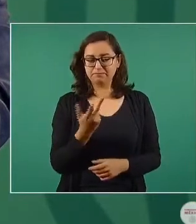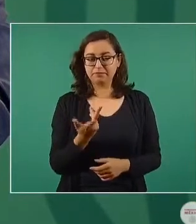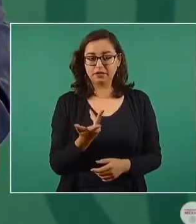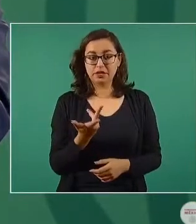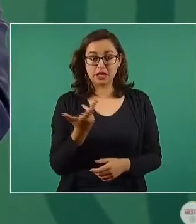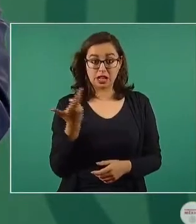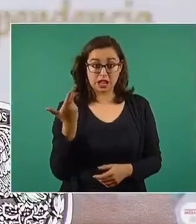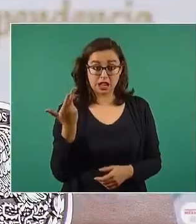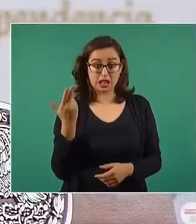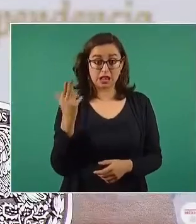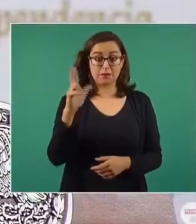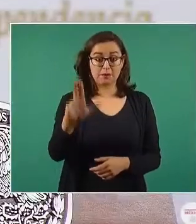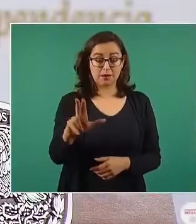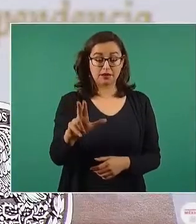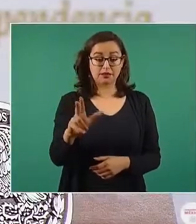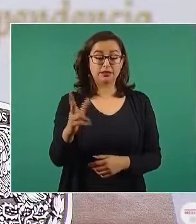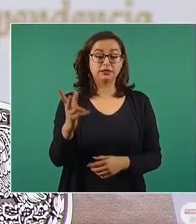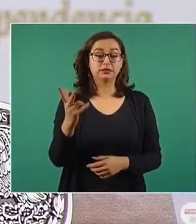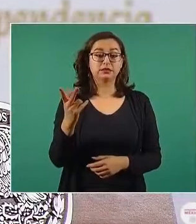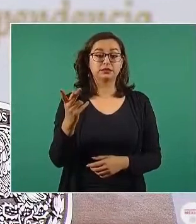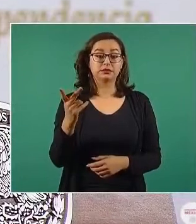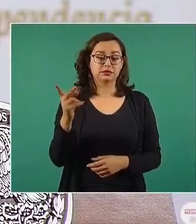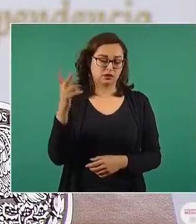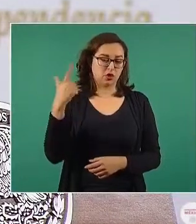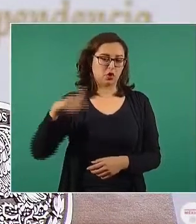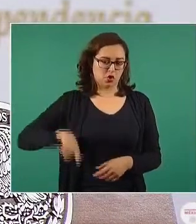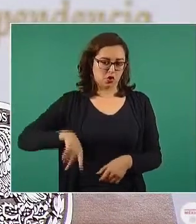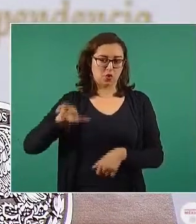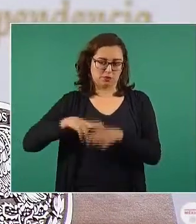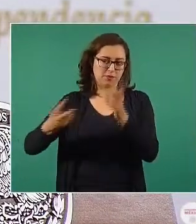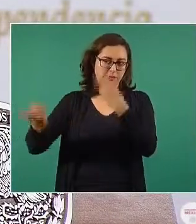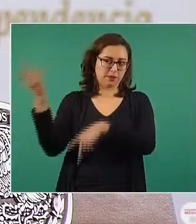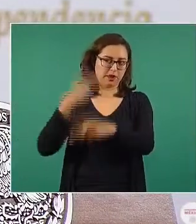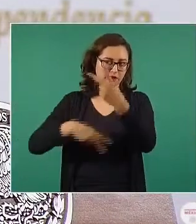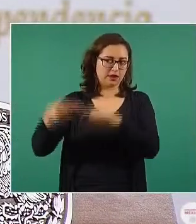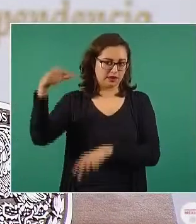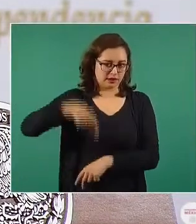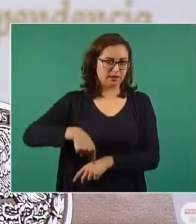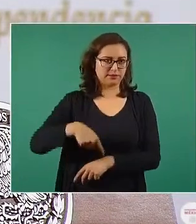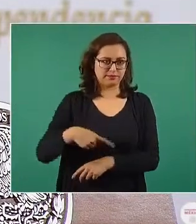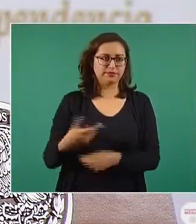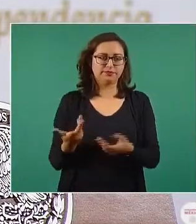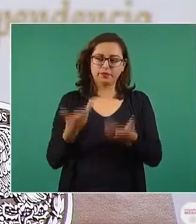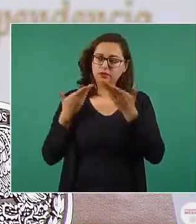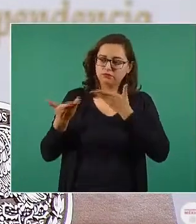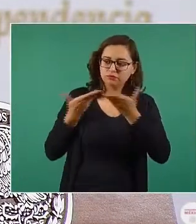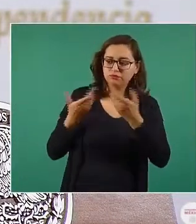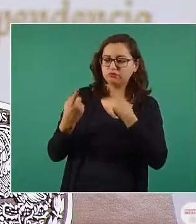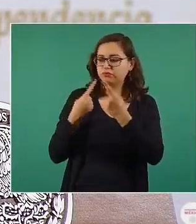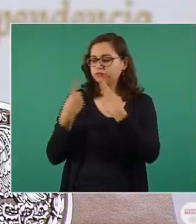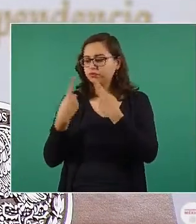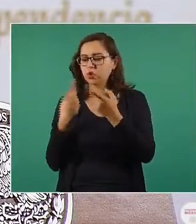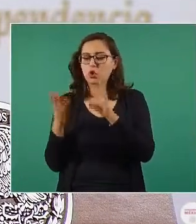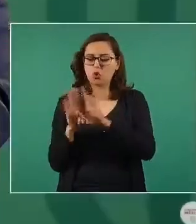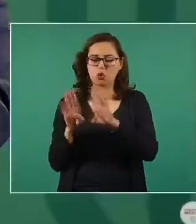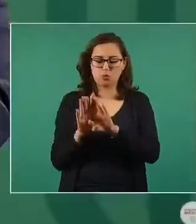el martes va a estar aquí el gobernador, porque estamos evaluando ya